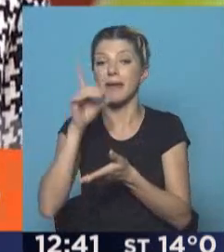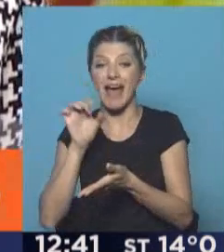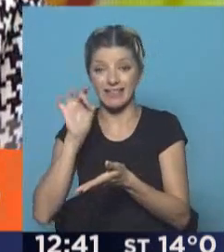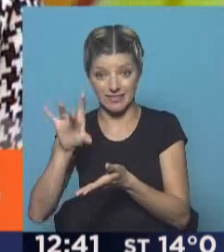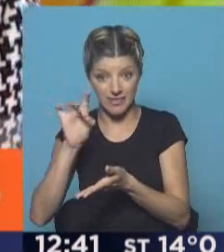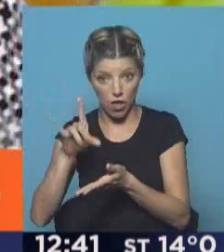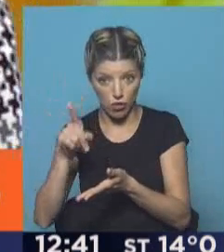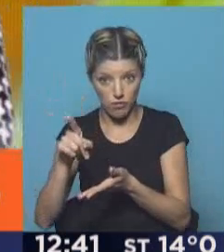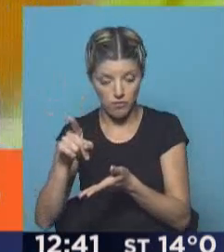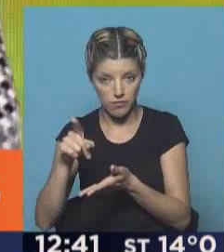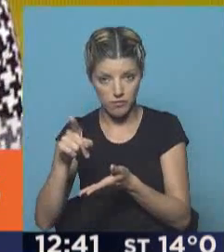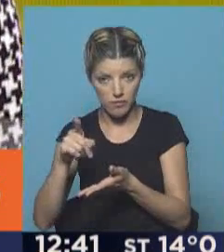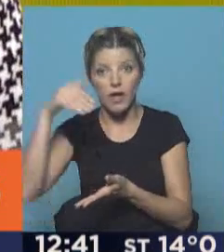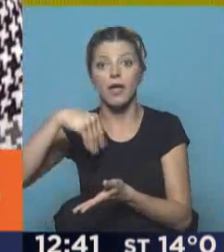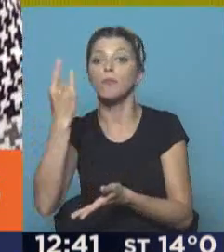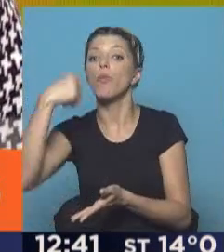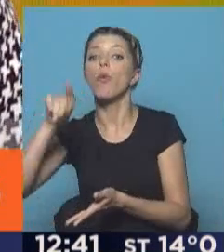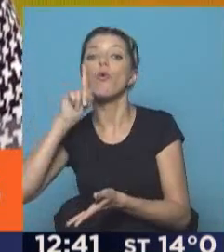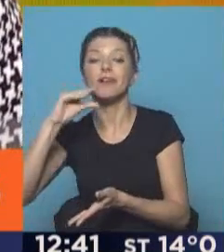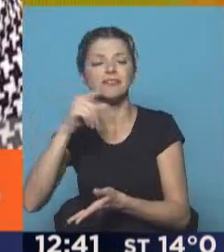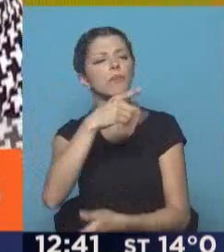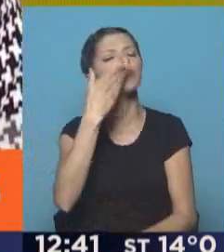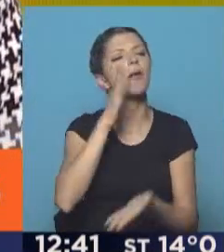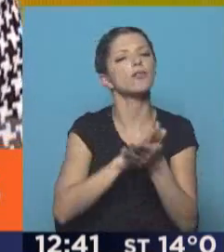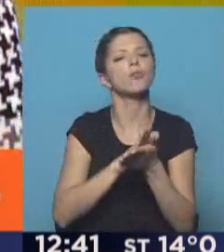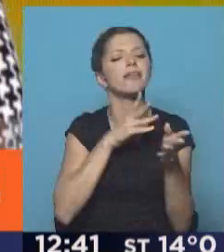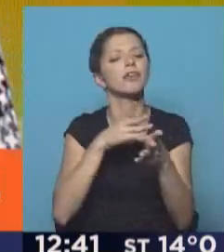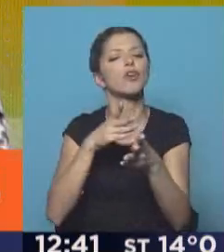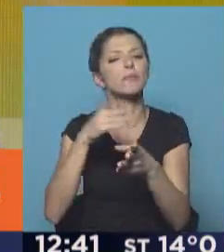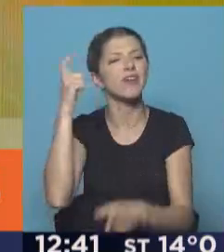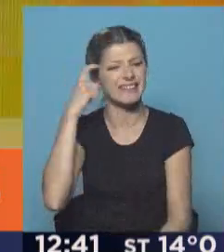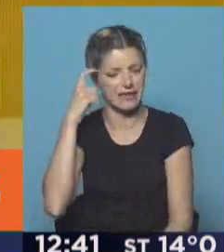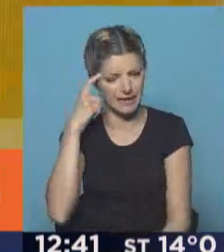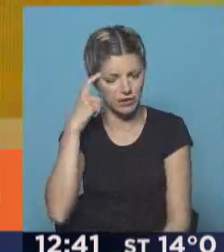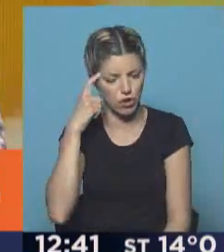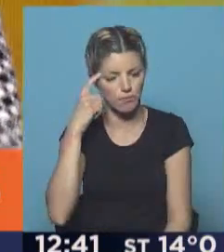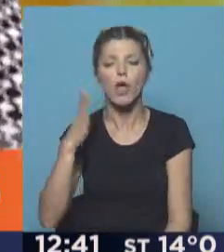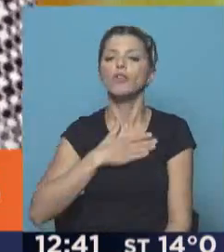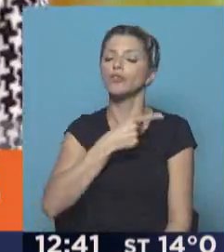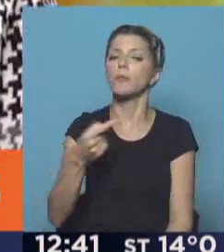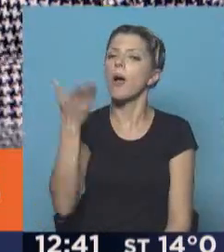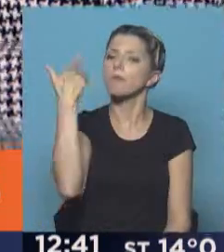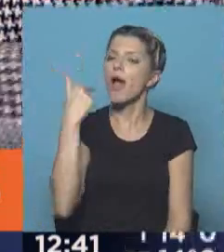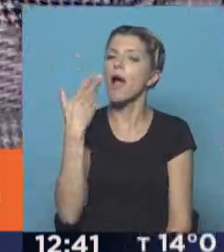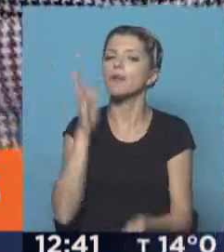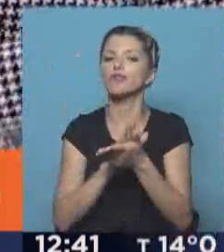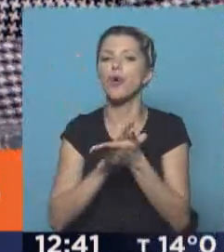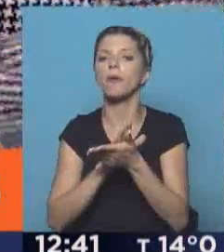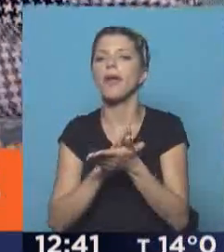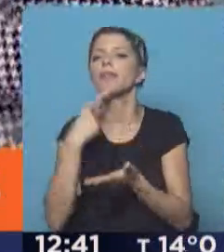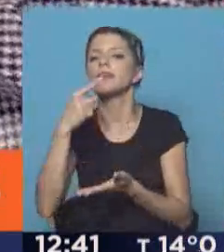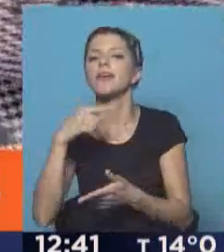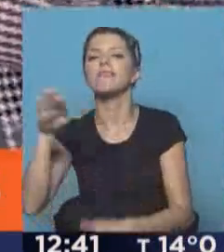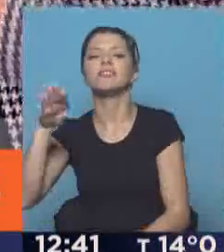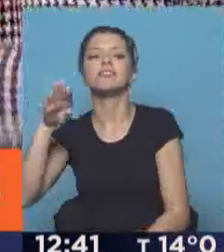José, vos justamente hablabas de algo así como del terrorismo psiquiátrico. Yo leí esta semana algunos que hablaban de categorías como terroristas